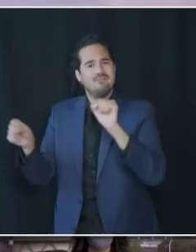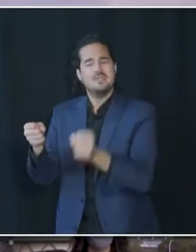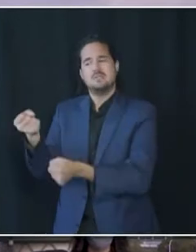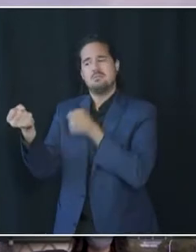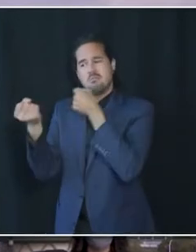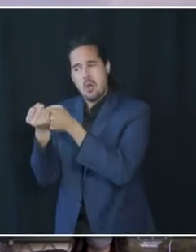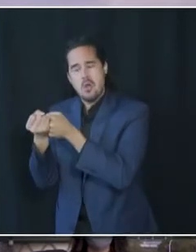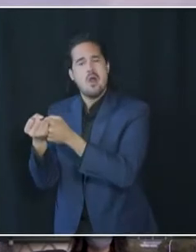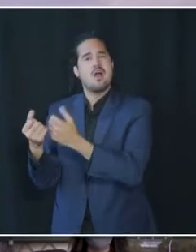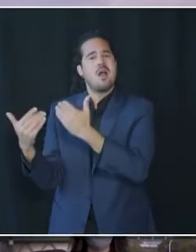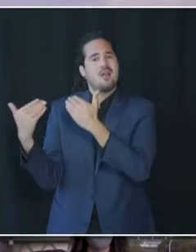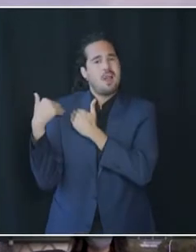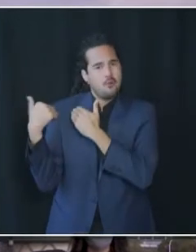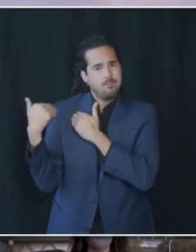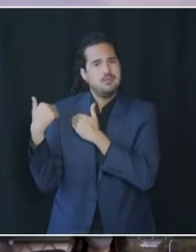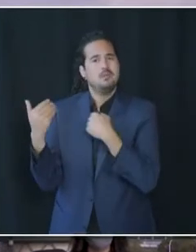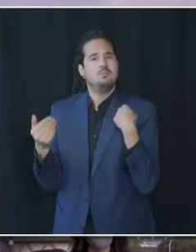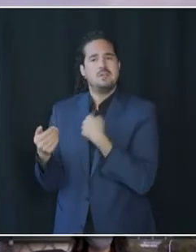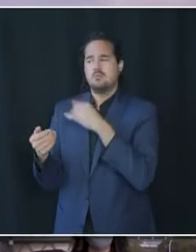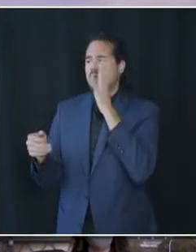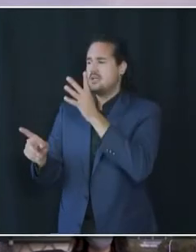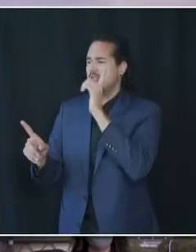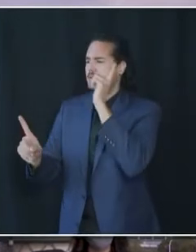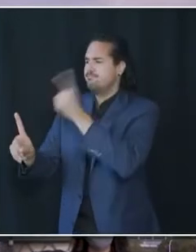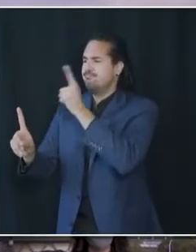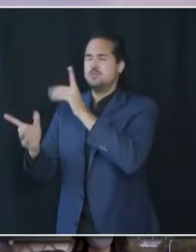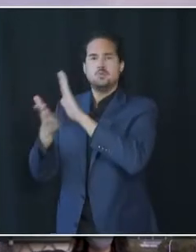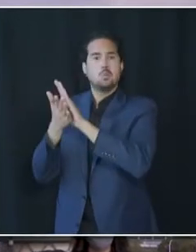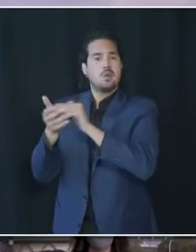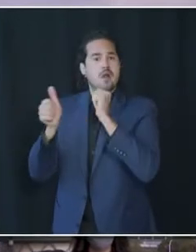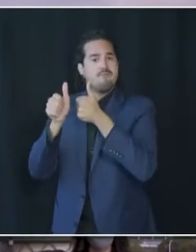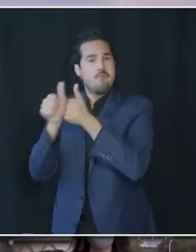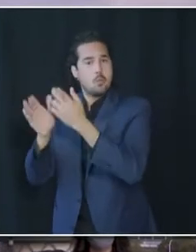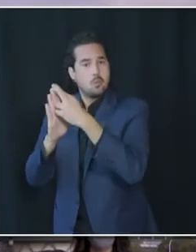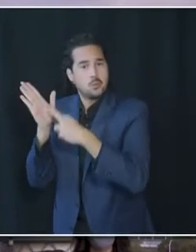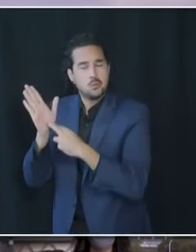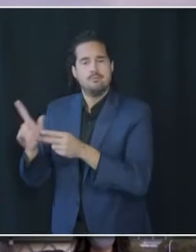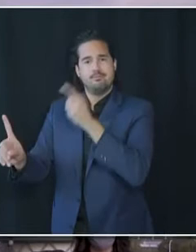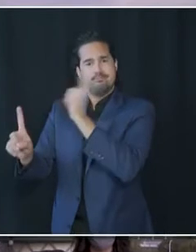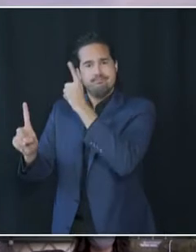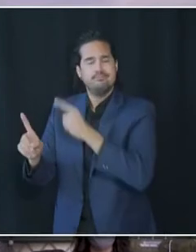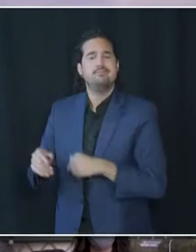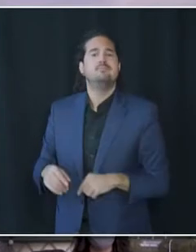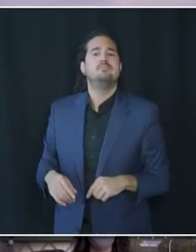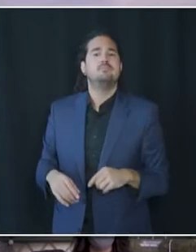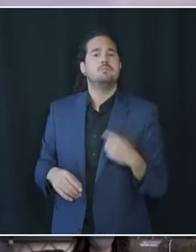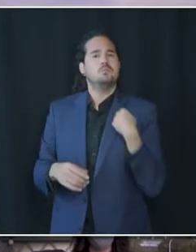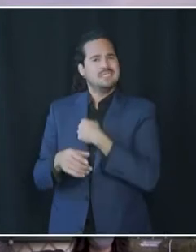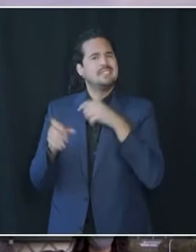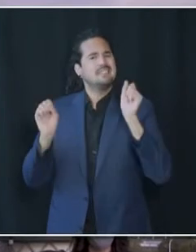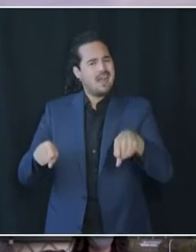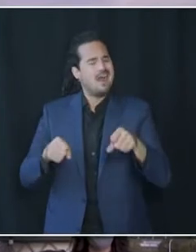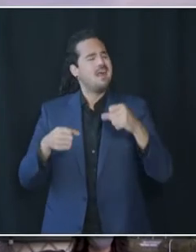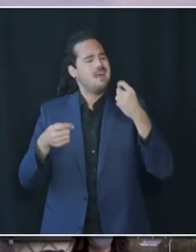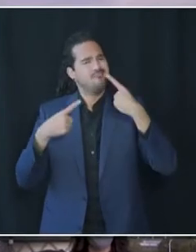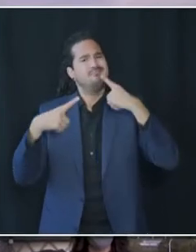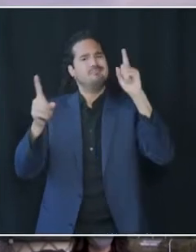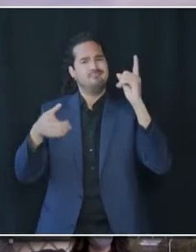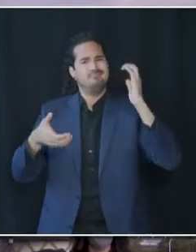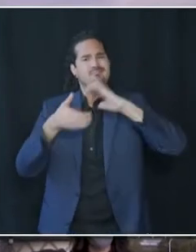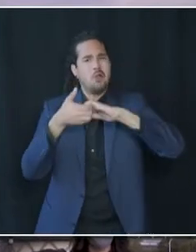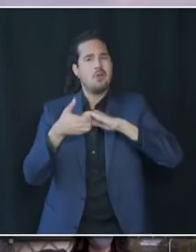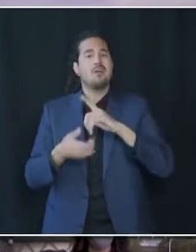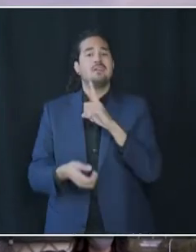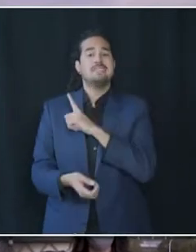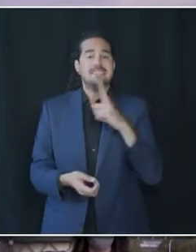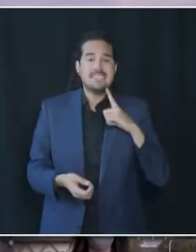reglas y estamos resueltos comprometidos en sociedad con la legislatura le voy a pedir a